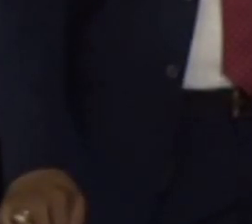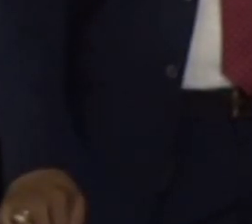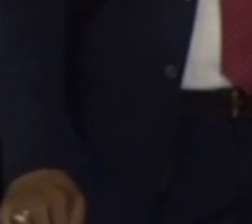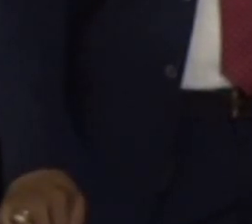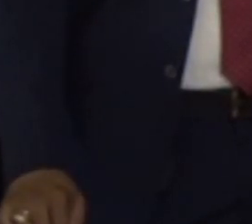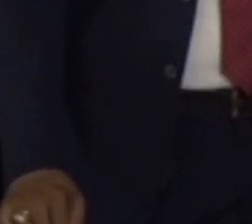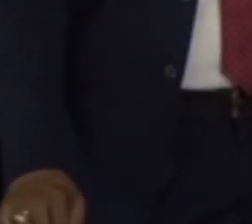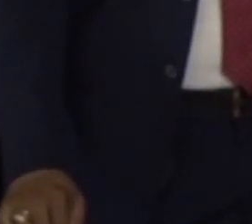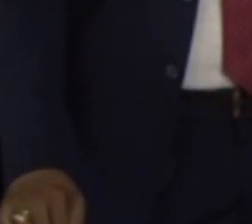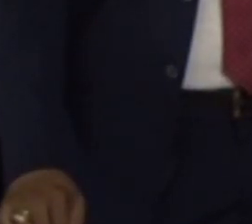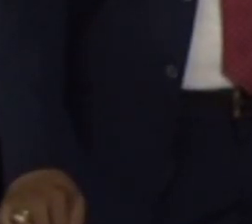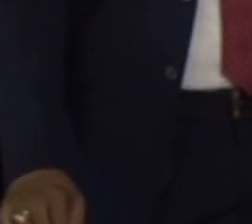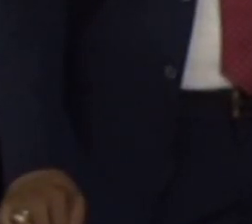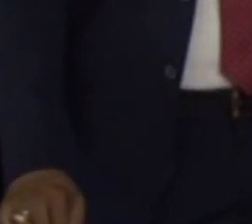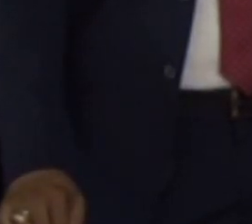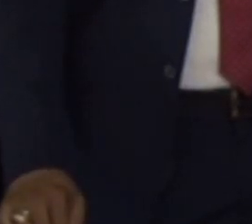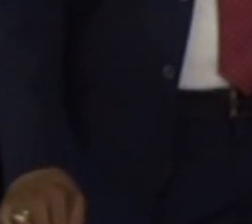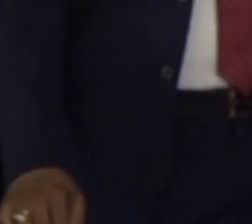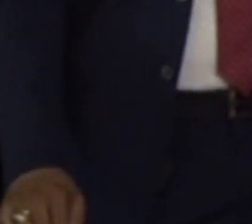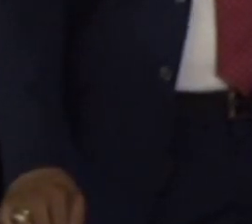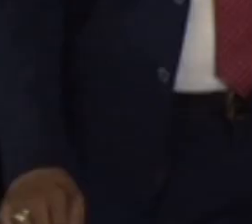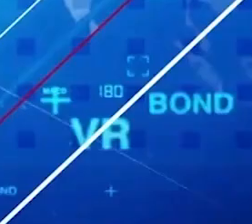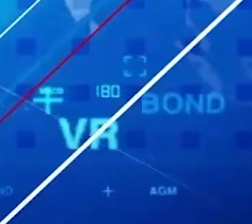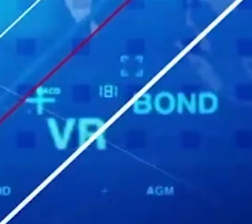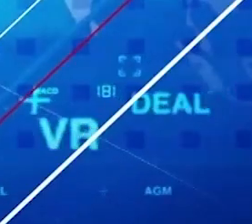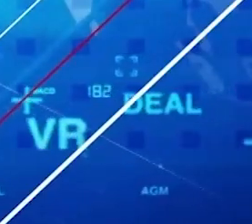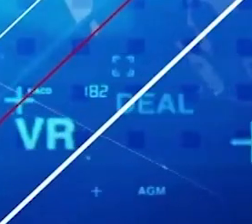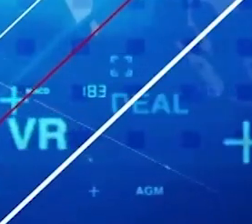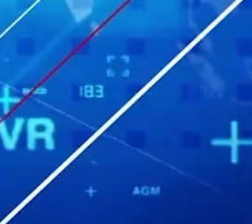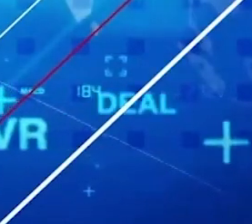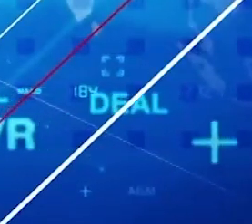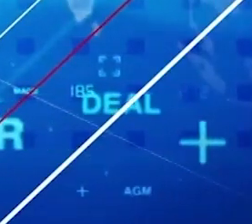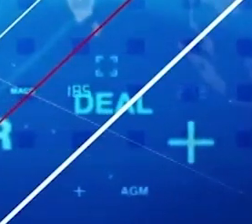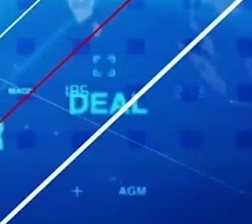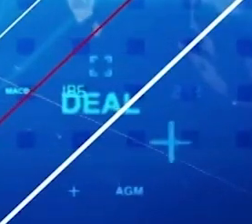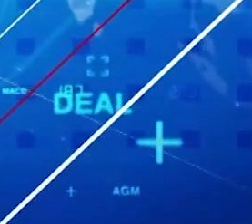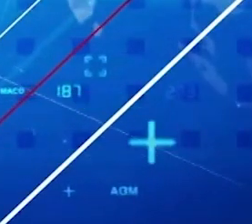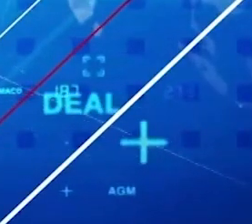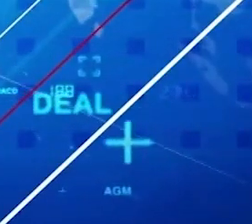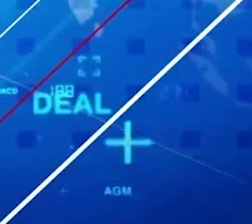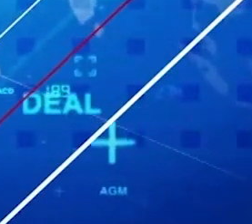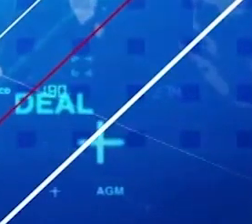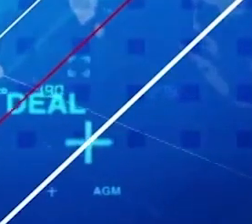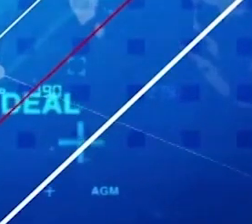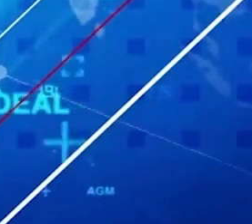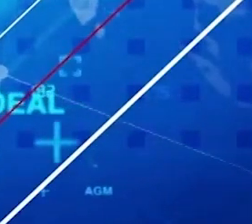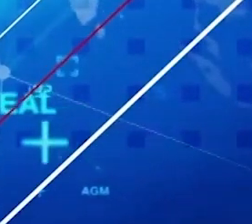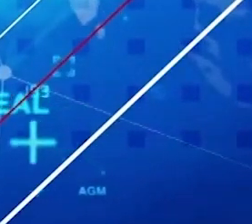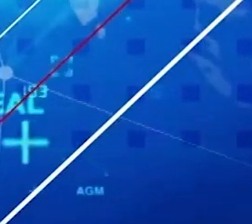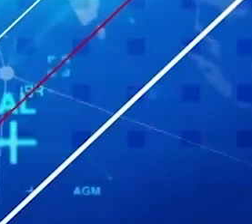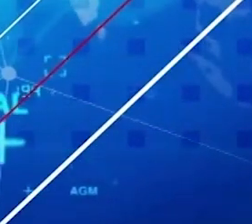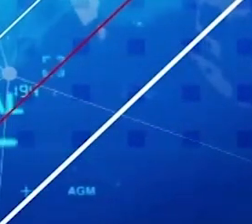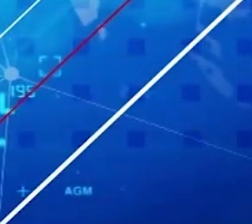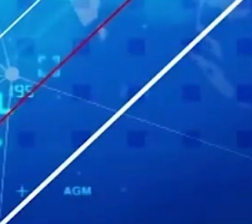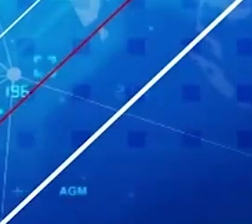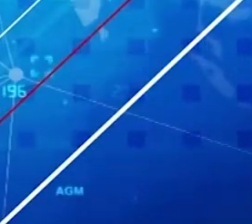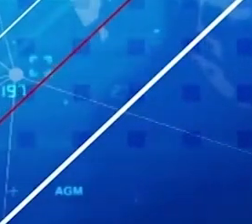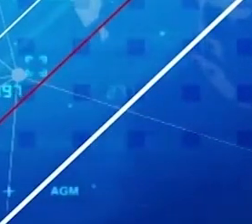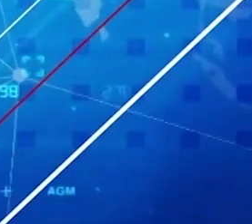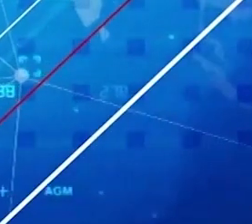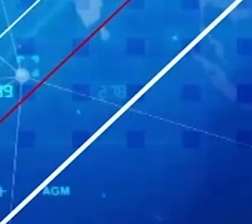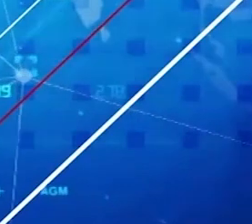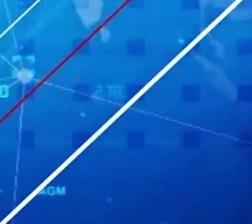Estamos escuchando parte de lo que está sucediendo en estos momentos en el Palacio Nacional, donde el presidente